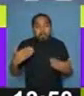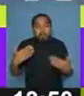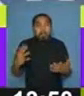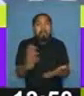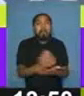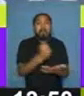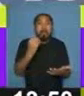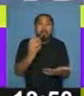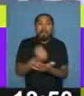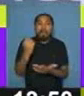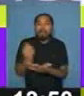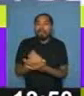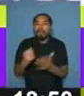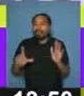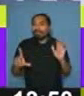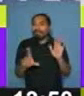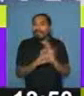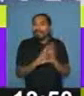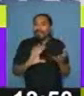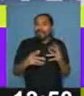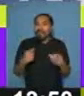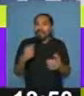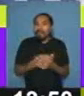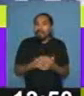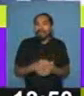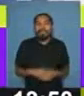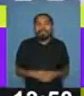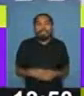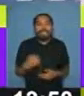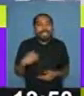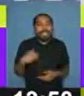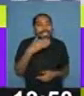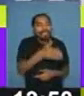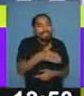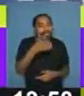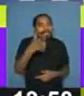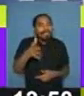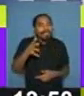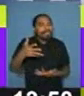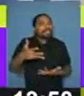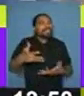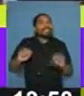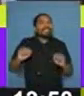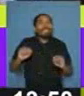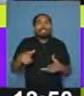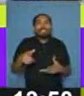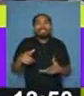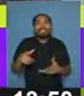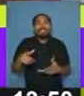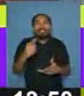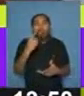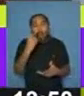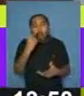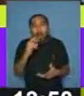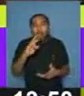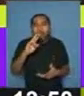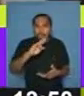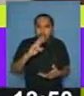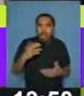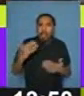las edades. Así que hay que salir a buscar a todas esas mujeres y hombres para que lleguen a las oficinas de